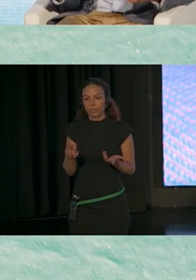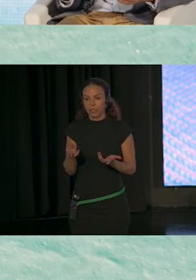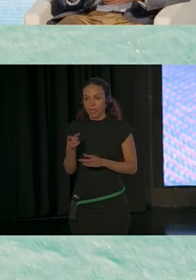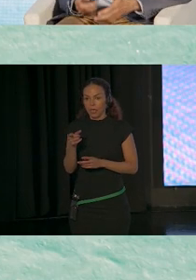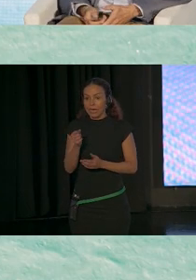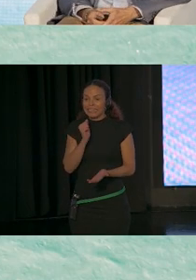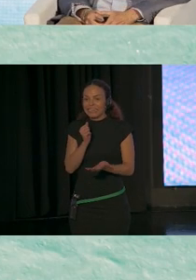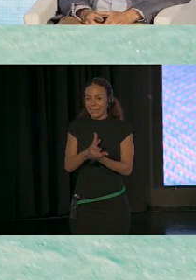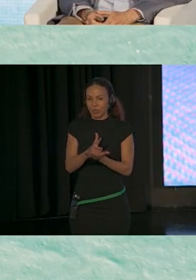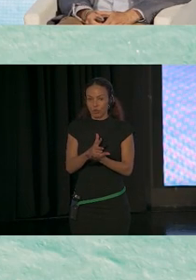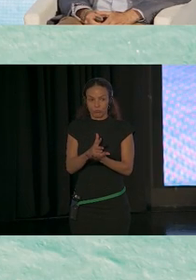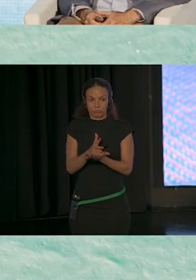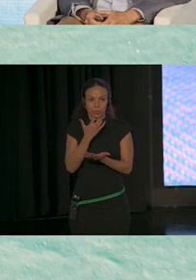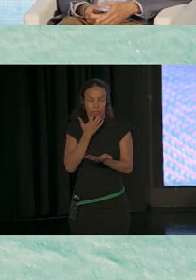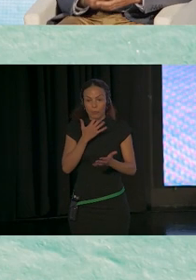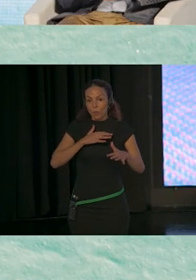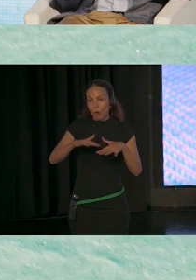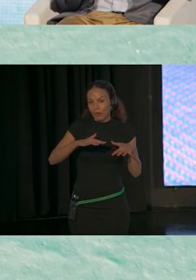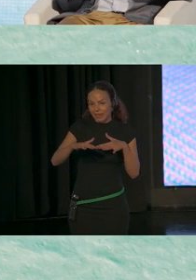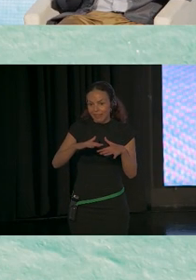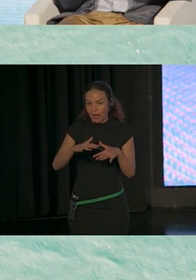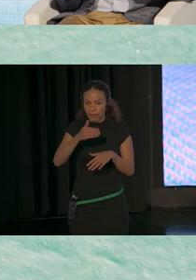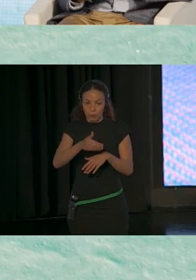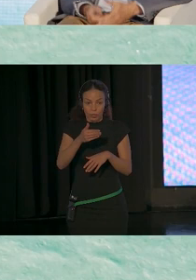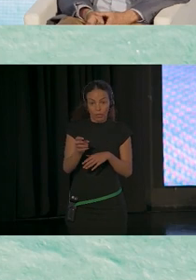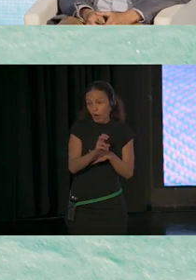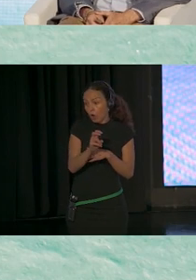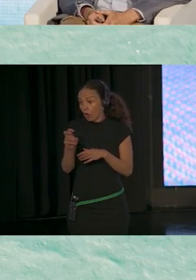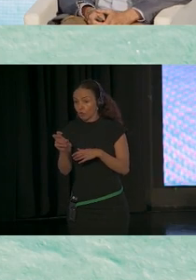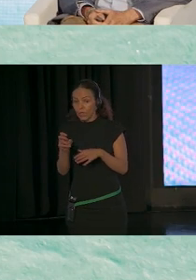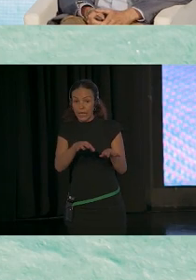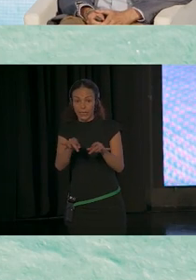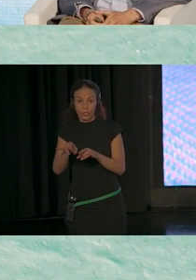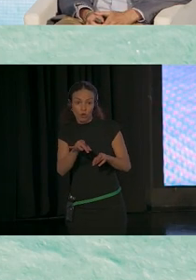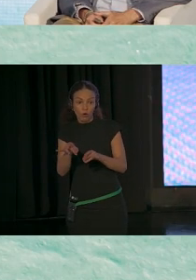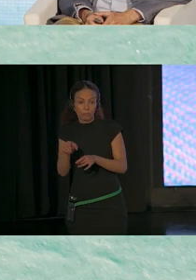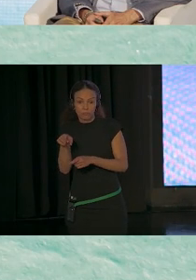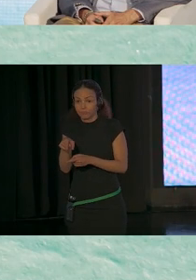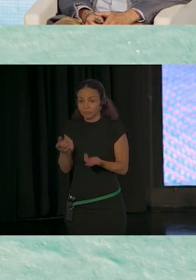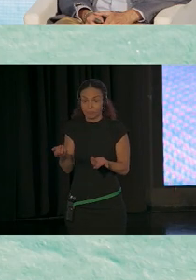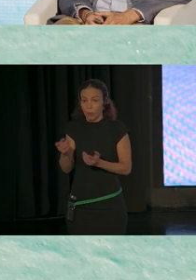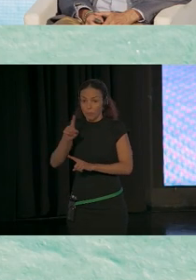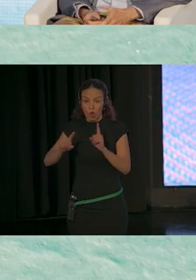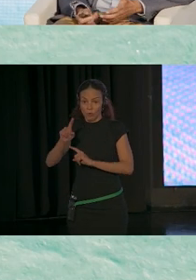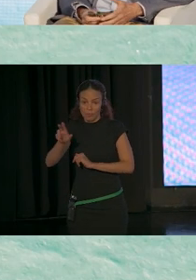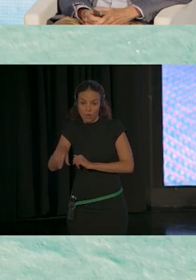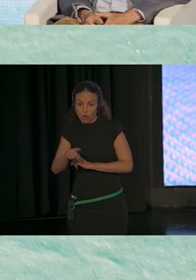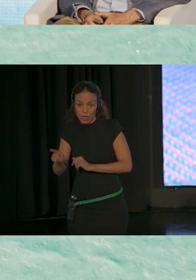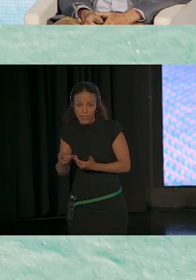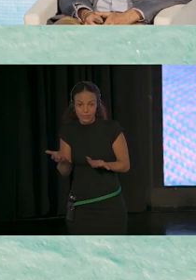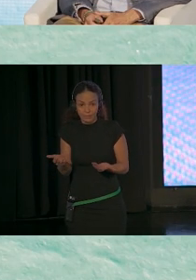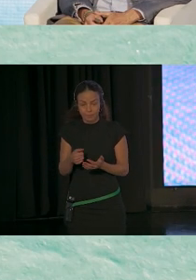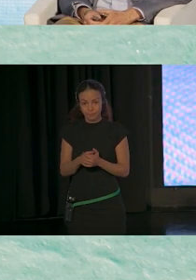o el reto de movilidad es importante, que otras regiones, otras territorios donde esto pues no es tan evidente o